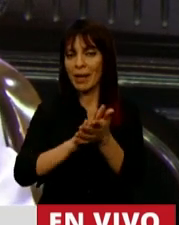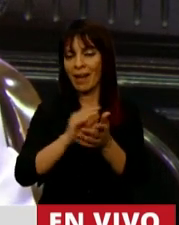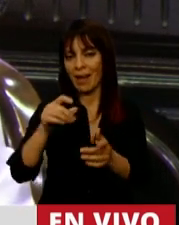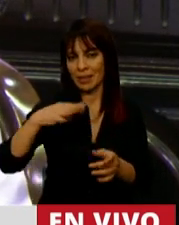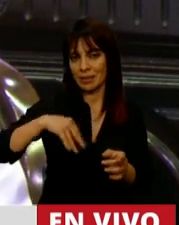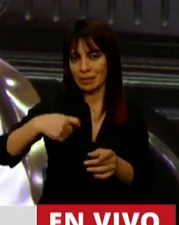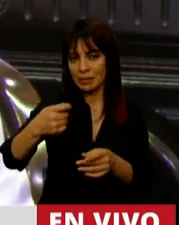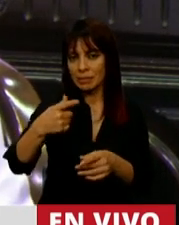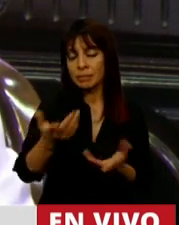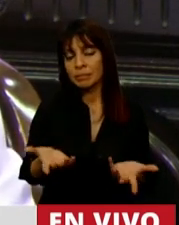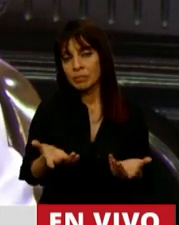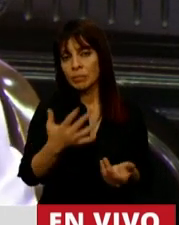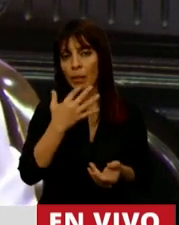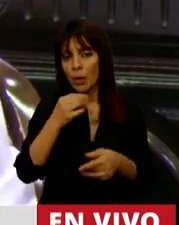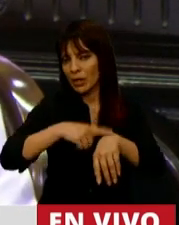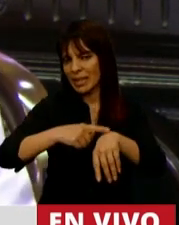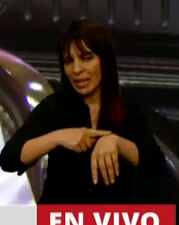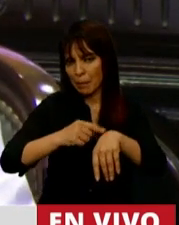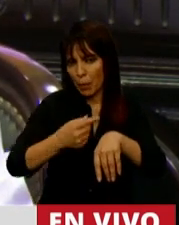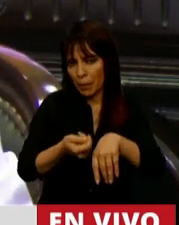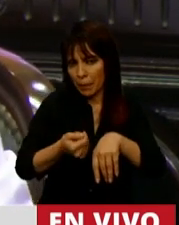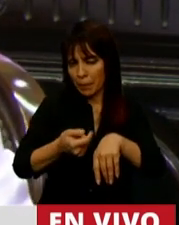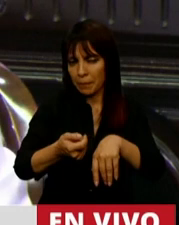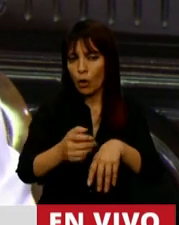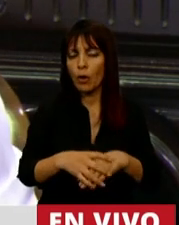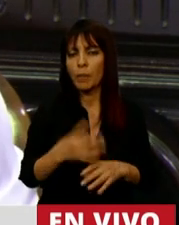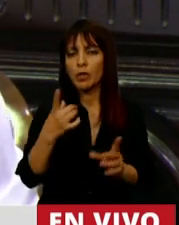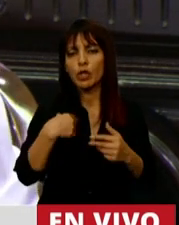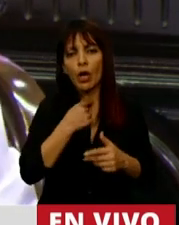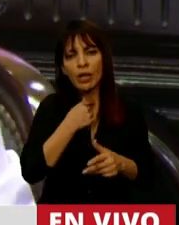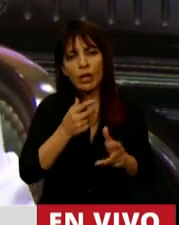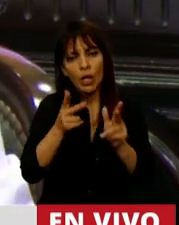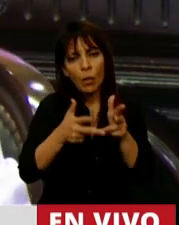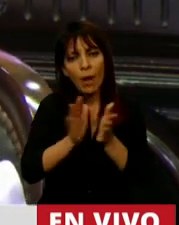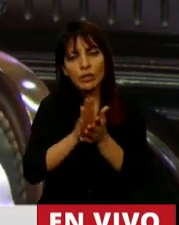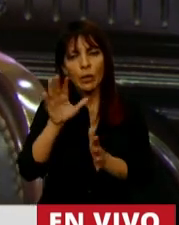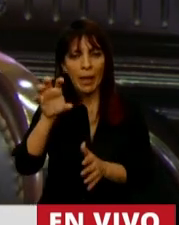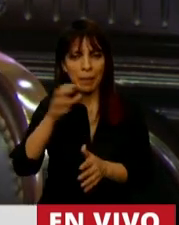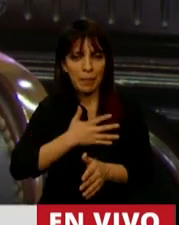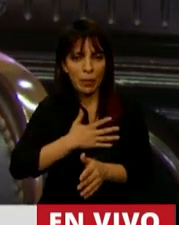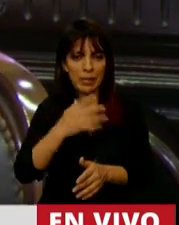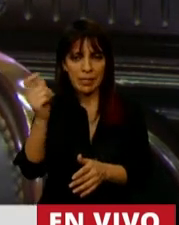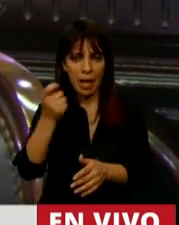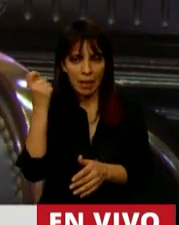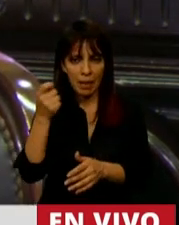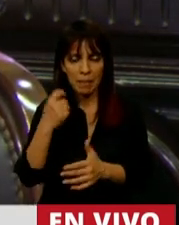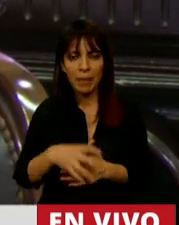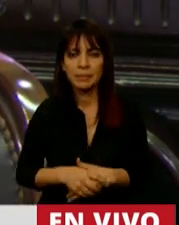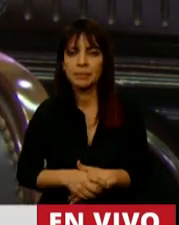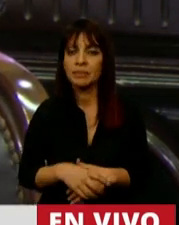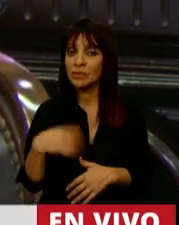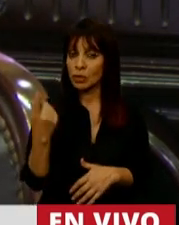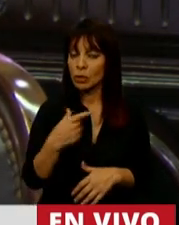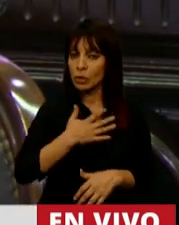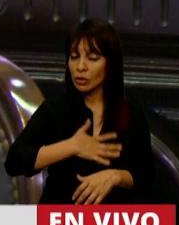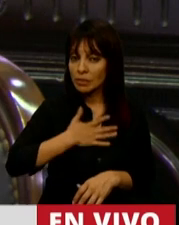inflación. Presidente, me queda poco tiempo, pero me gustaría referirme un poco a mi provincia, La Pampa. Celebramos